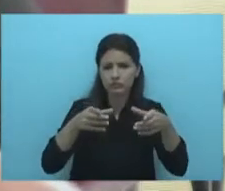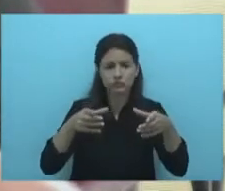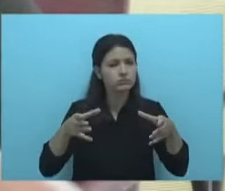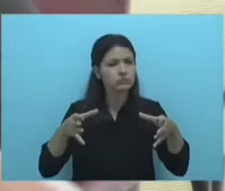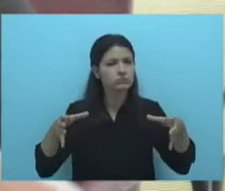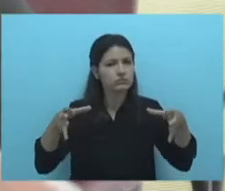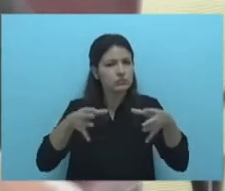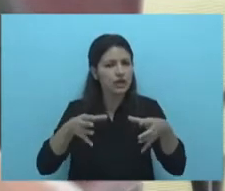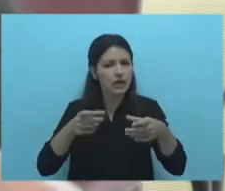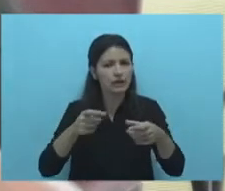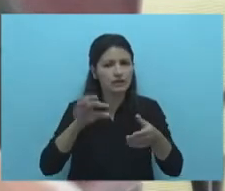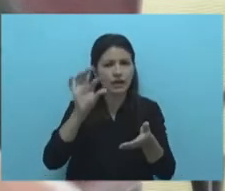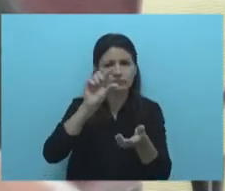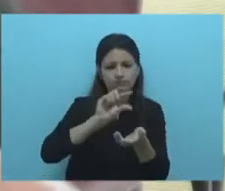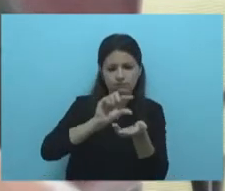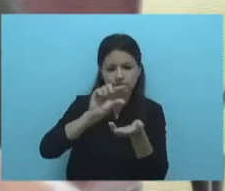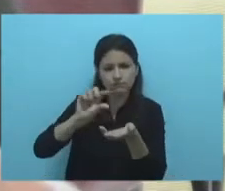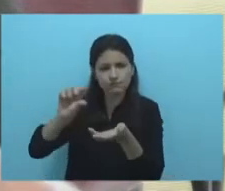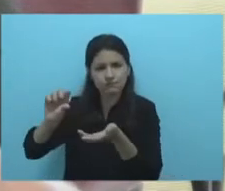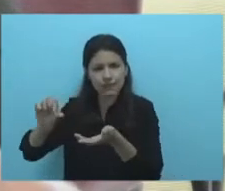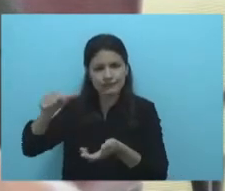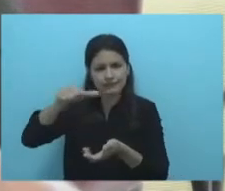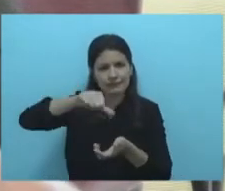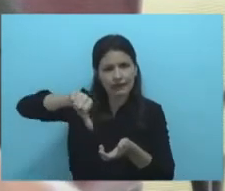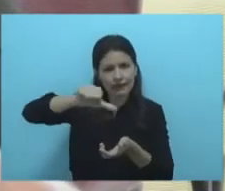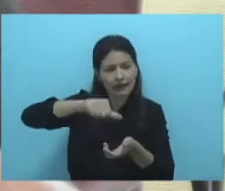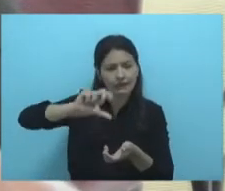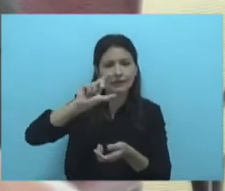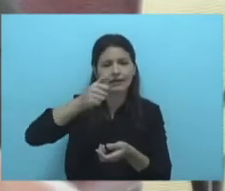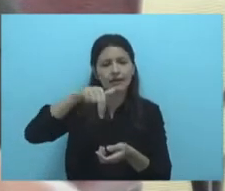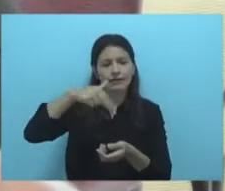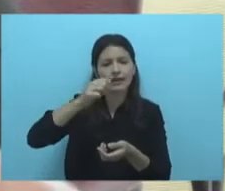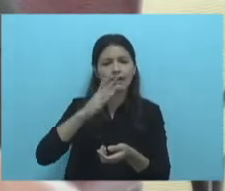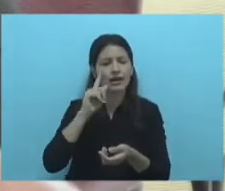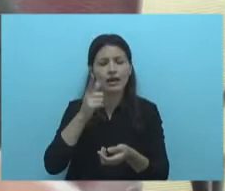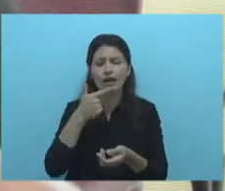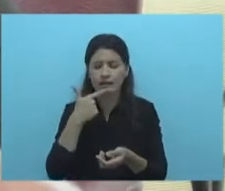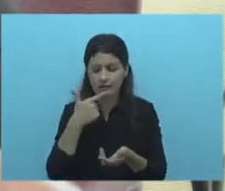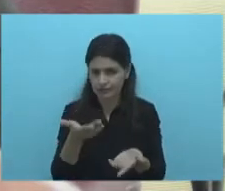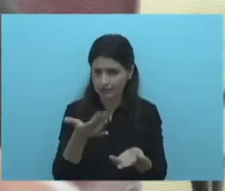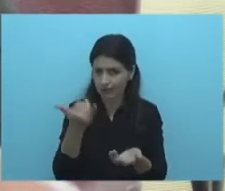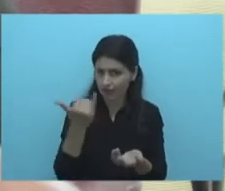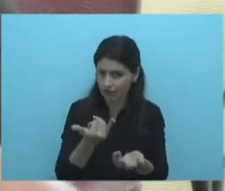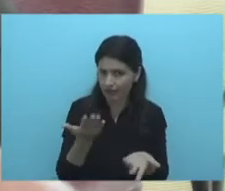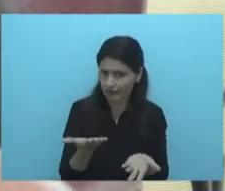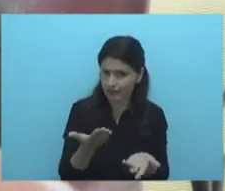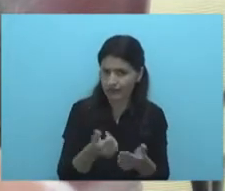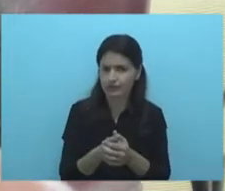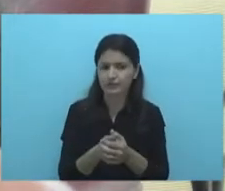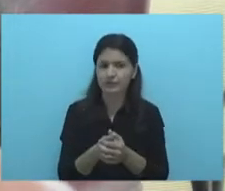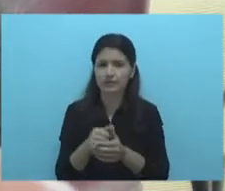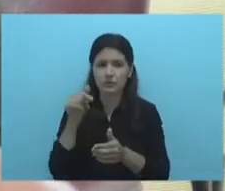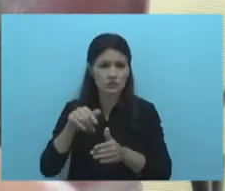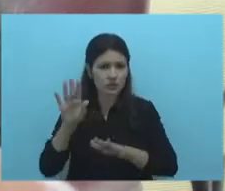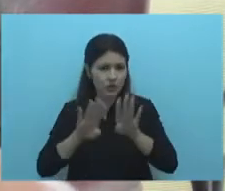celebro, cosa que pedíamos en el proyecto de ley, porque el proyecto que habíamos presentado nosotros justamente hablaba de que se produzca el cannabis desde el